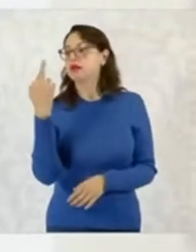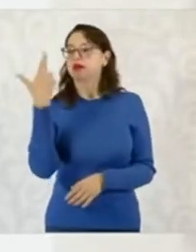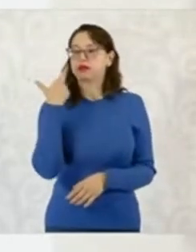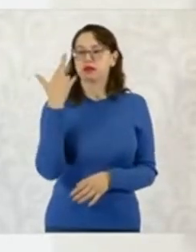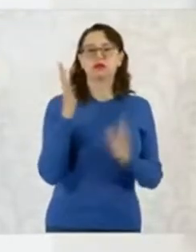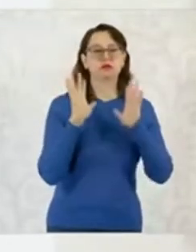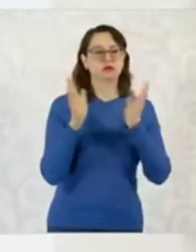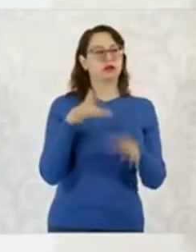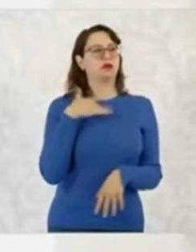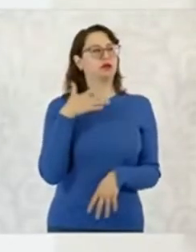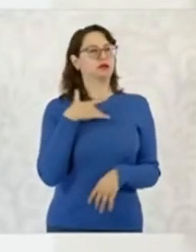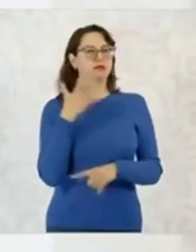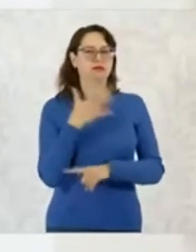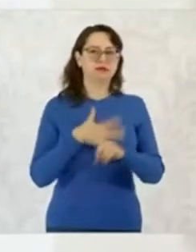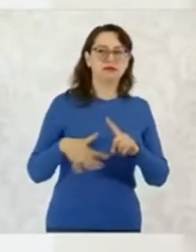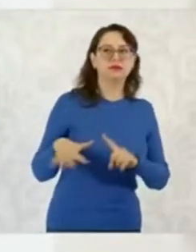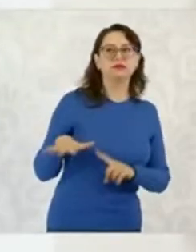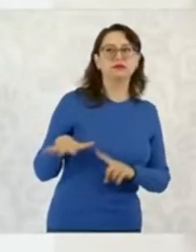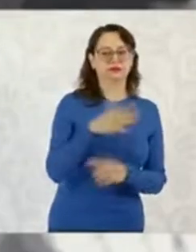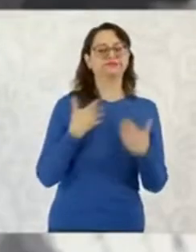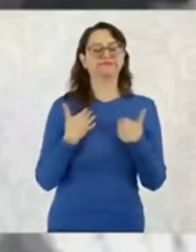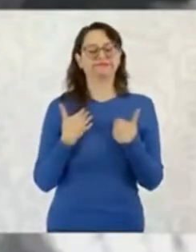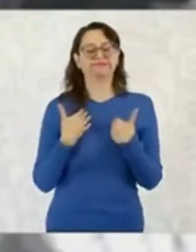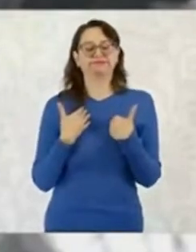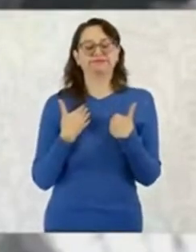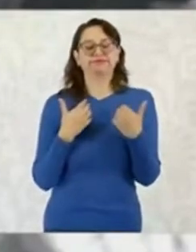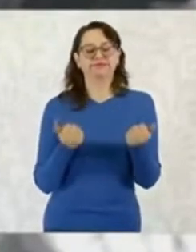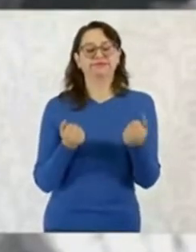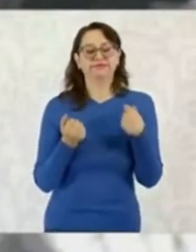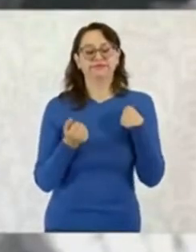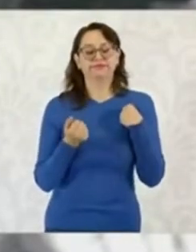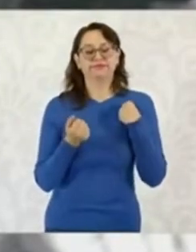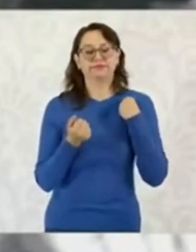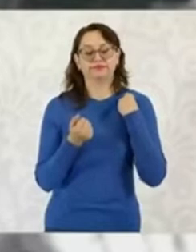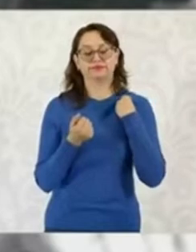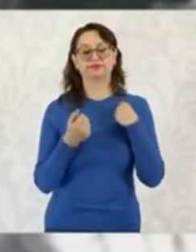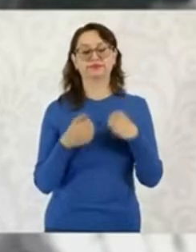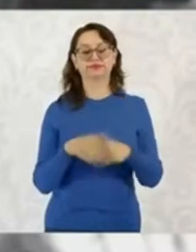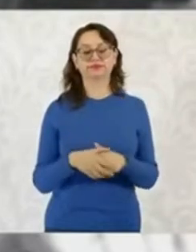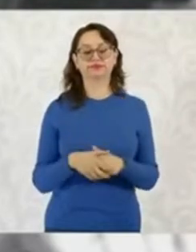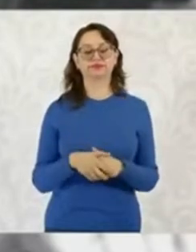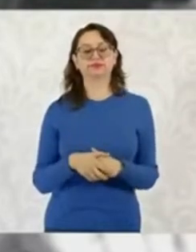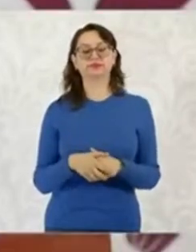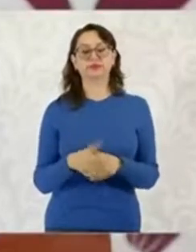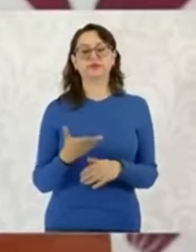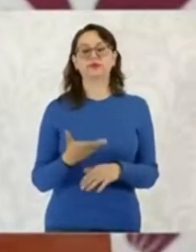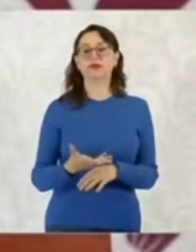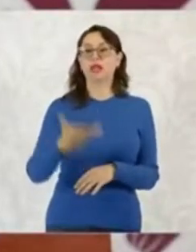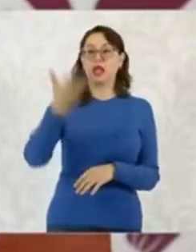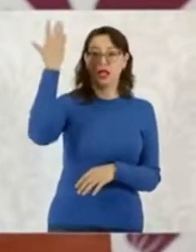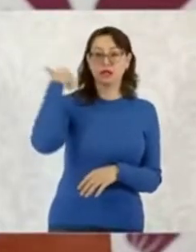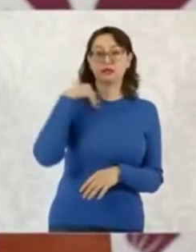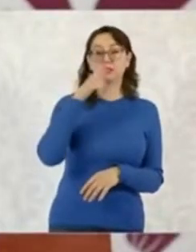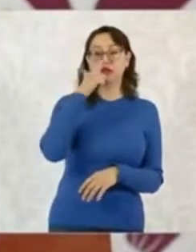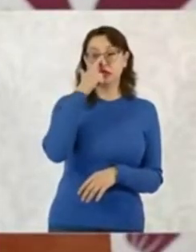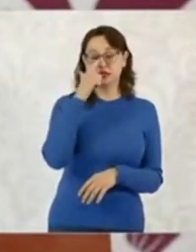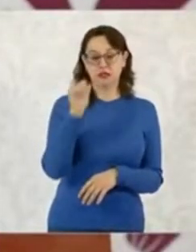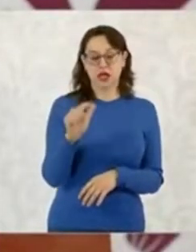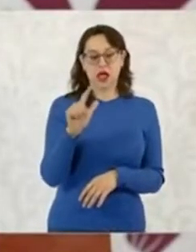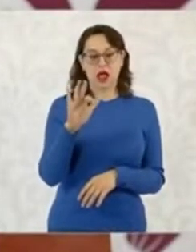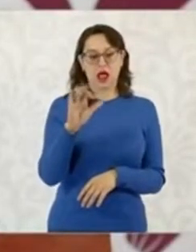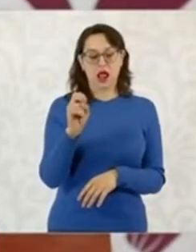Decía el presidente López Obrador de una frase que le comentó Alfonso Durazo en un recorrido de los que